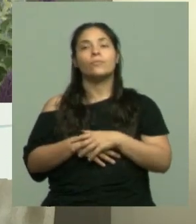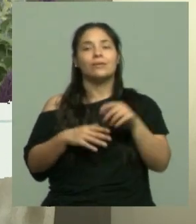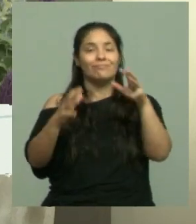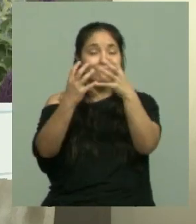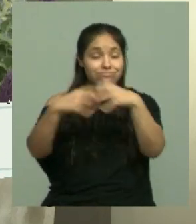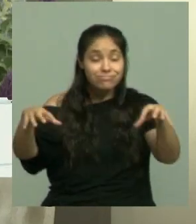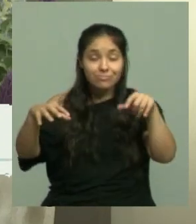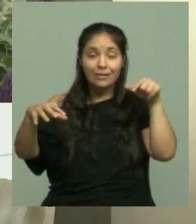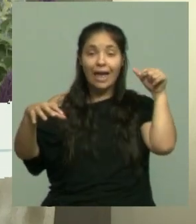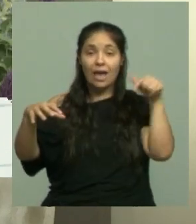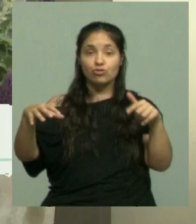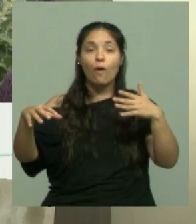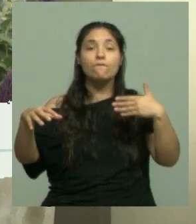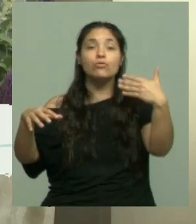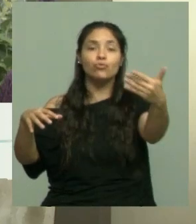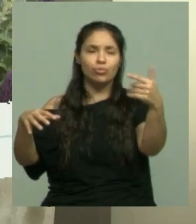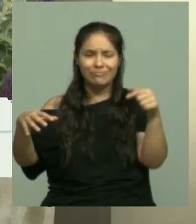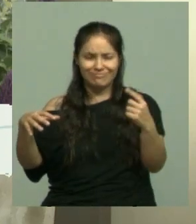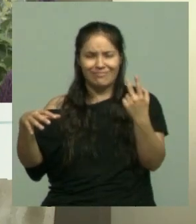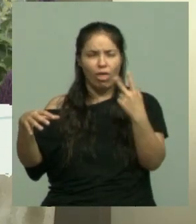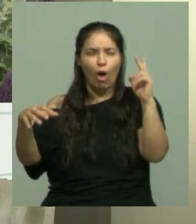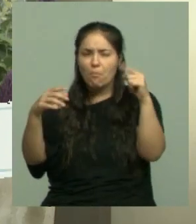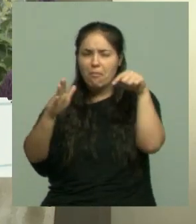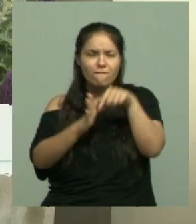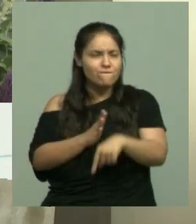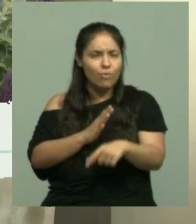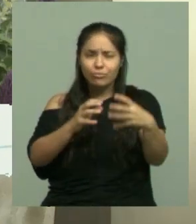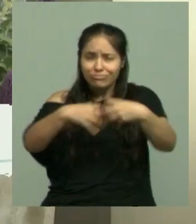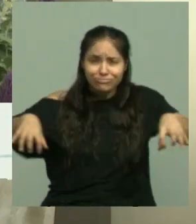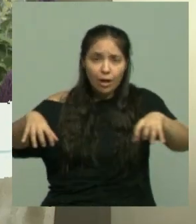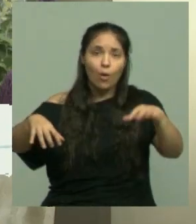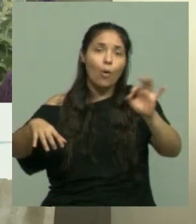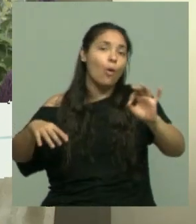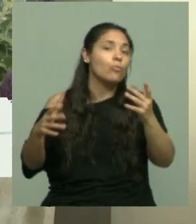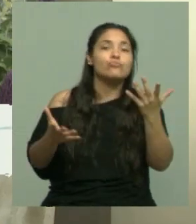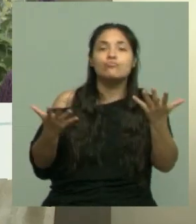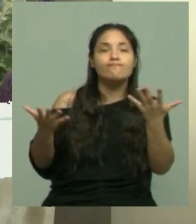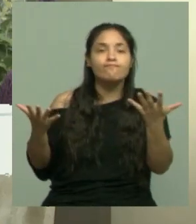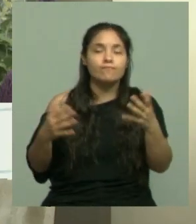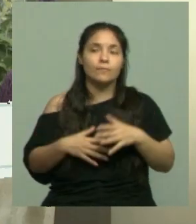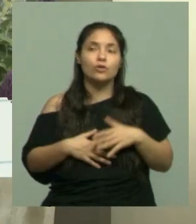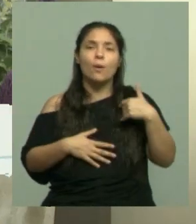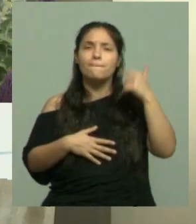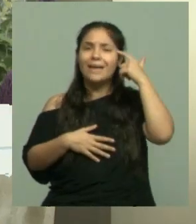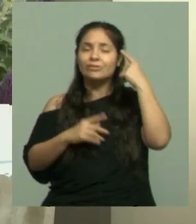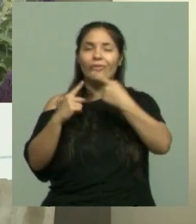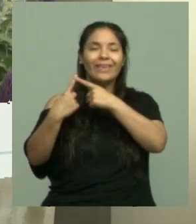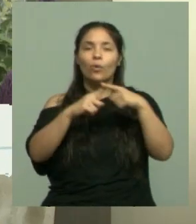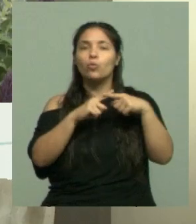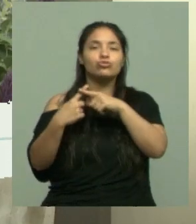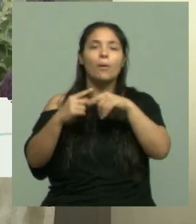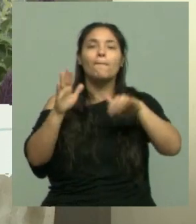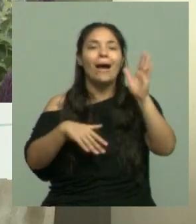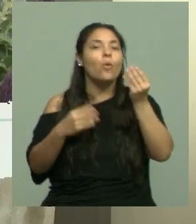tal vez en los próximos años? Yo creo que la discusión se va a profundizar sobre todo desde jefes de Estado que